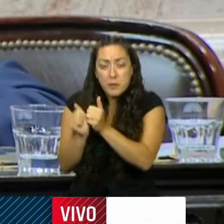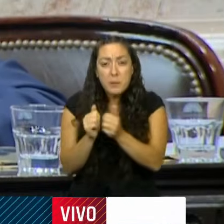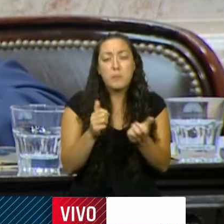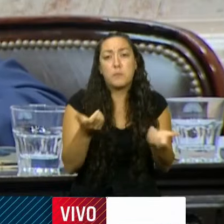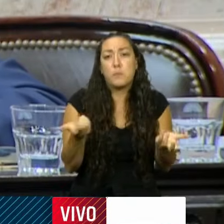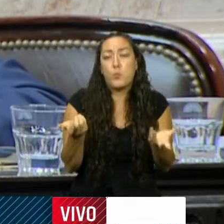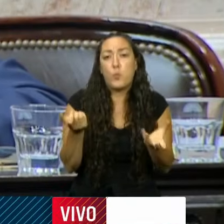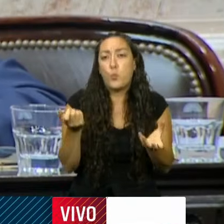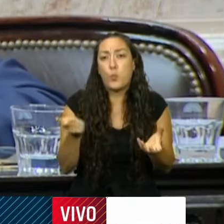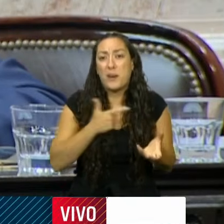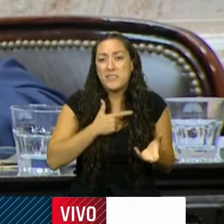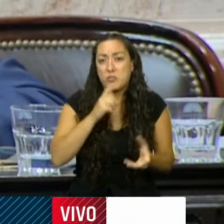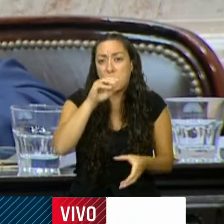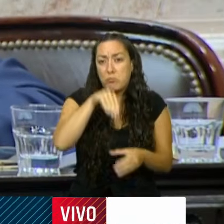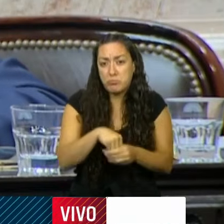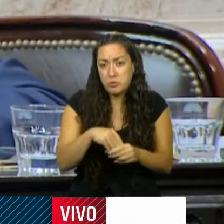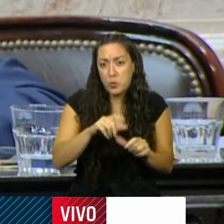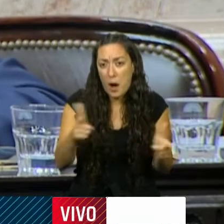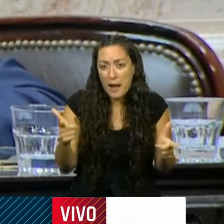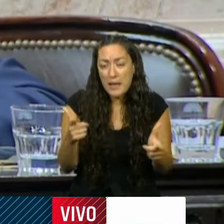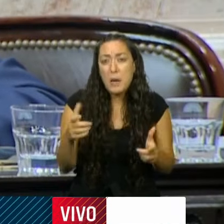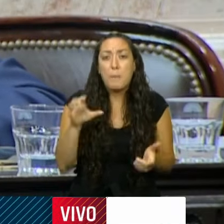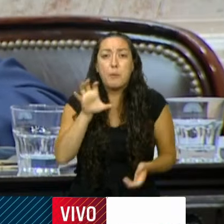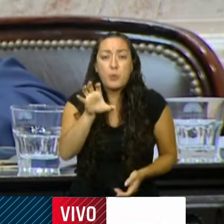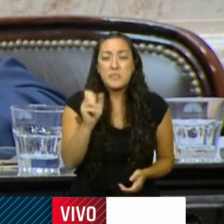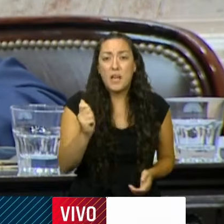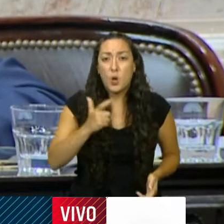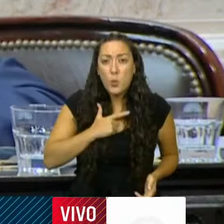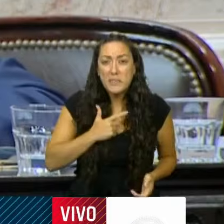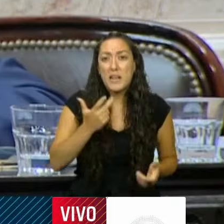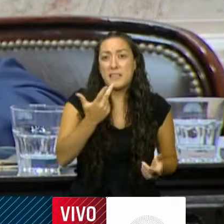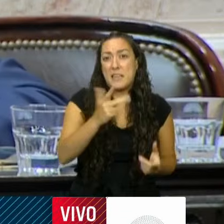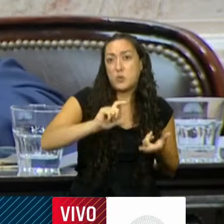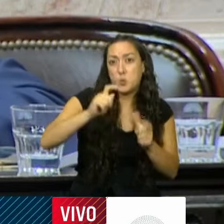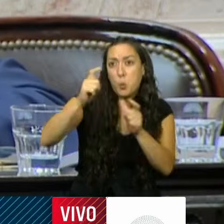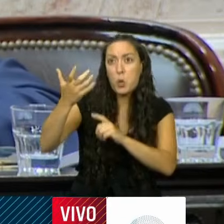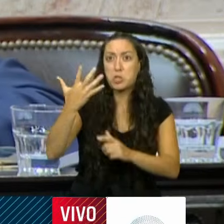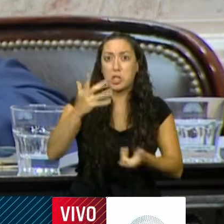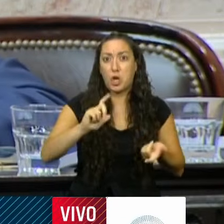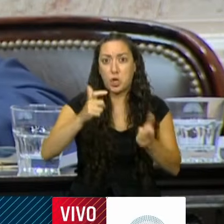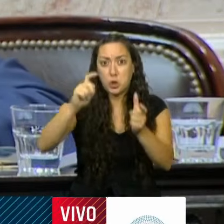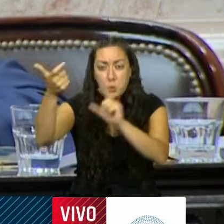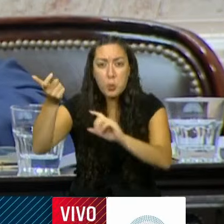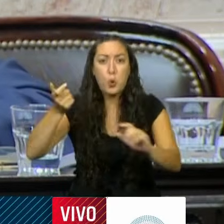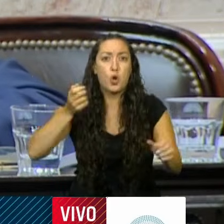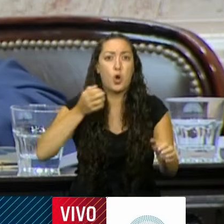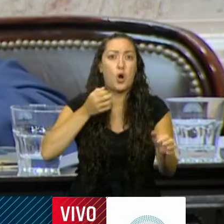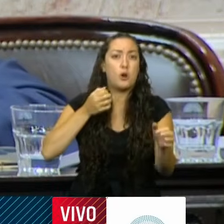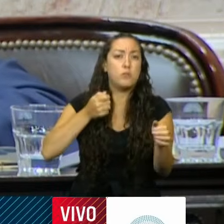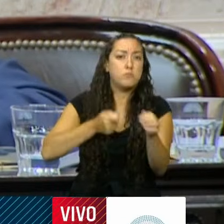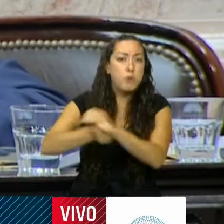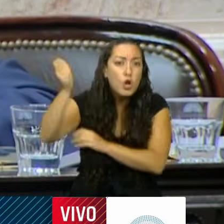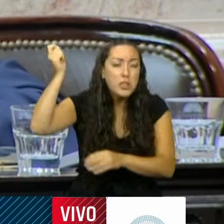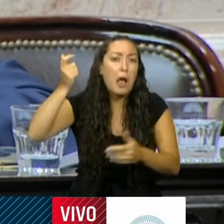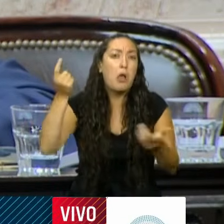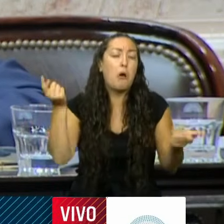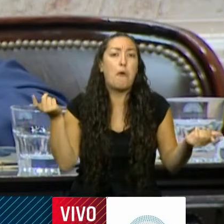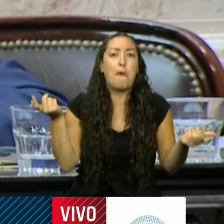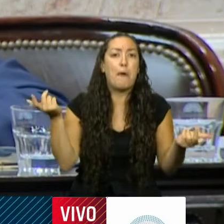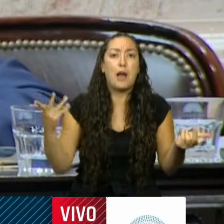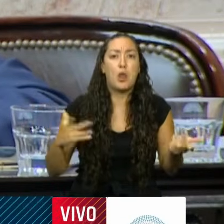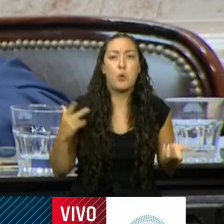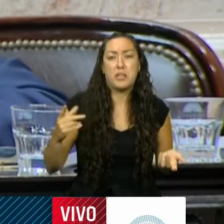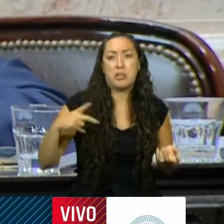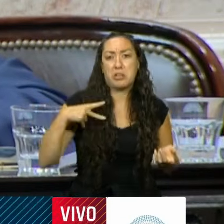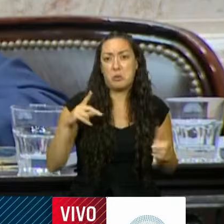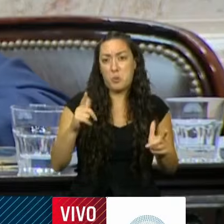No existe el dueño millonario ni la empresa de 3 turnos, de 5 turnos, la exportadora. Las provincias del interior